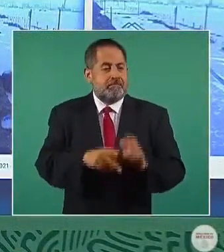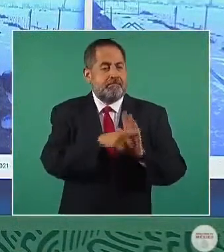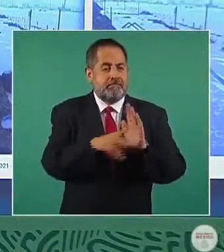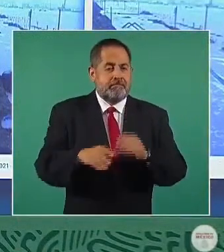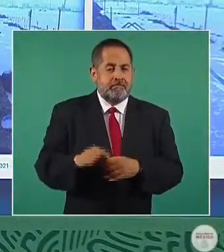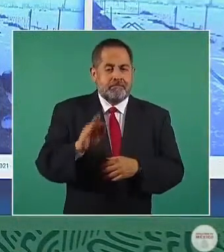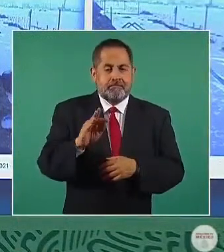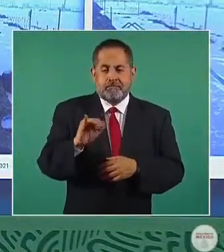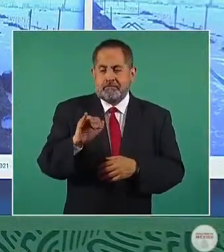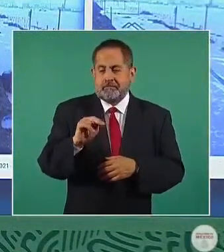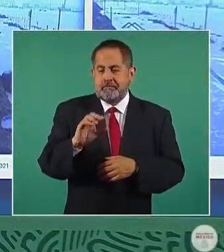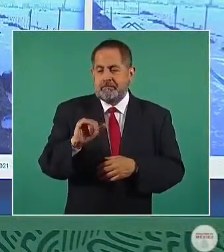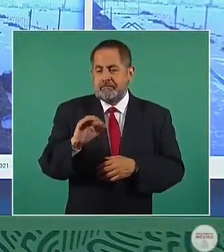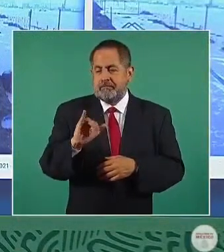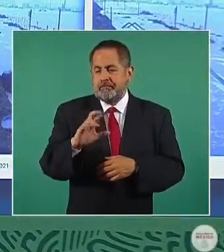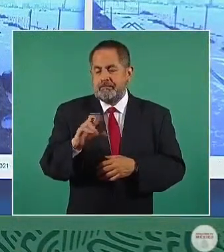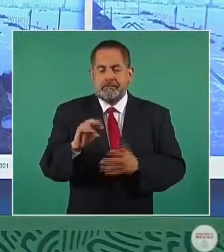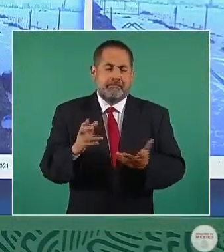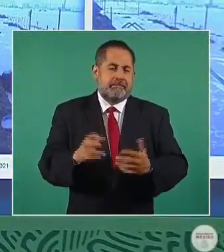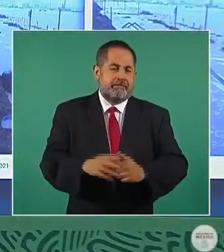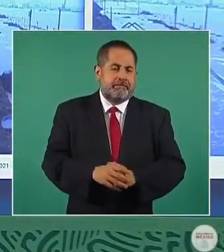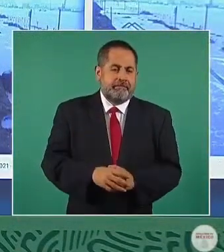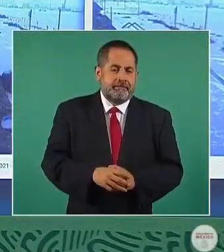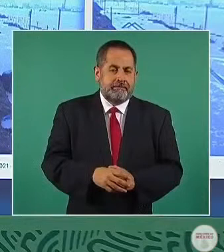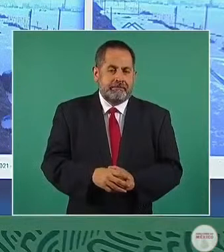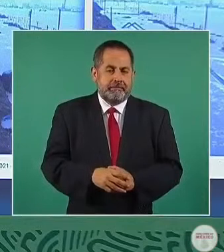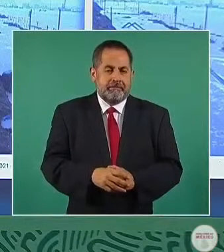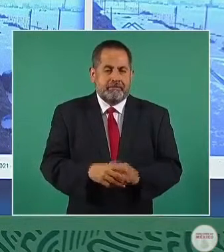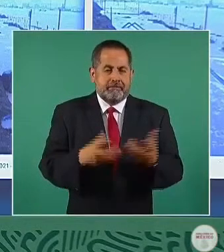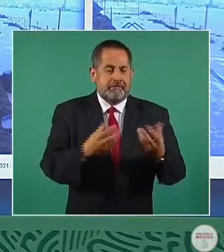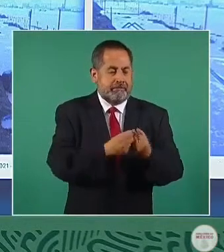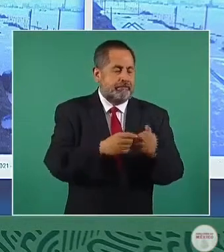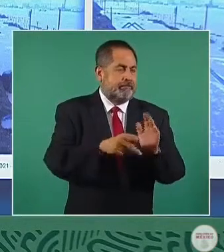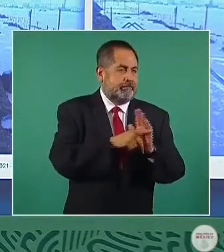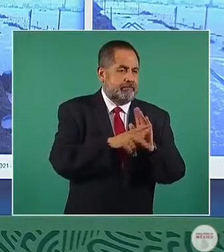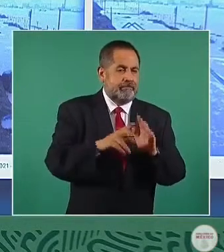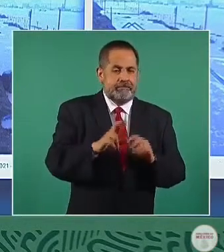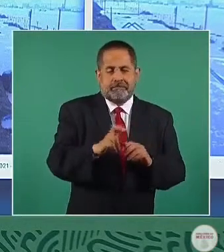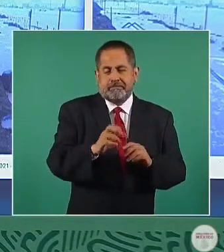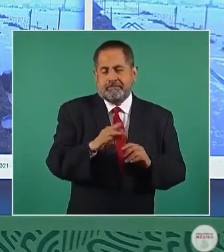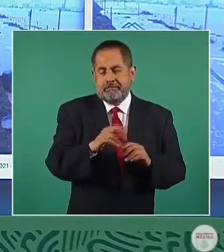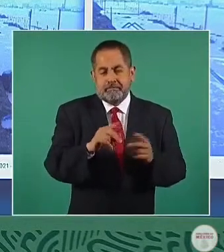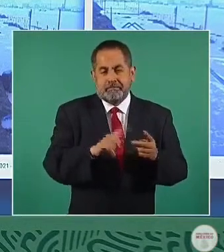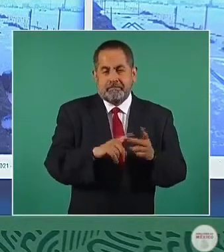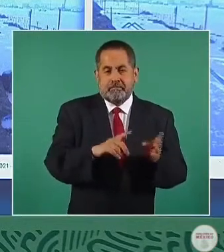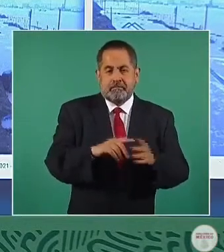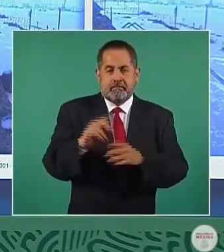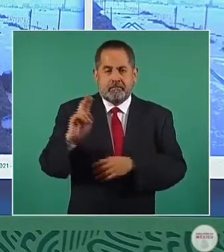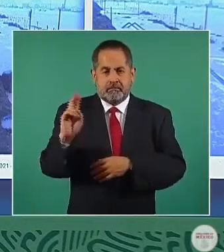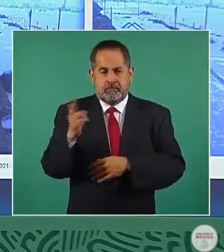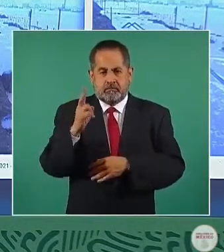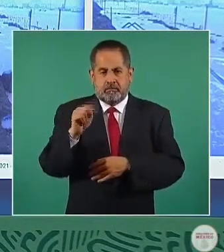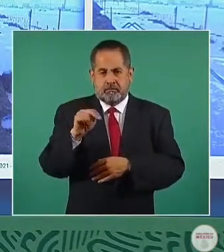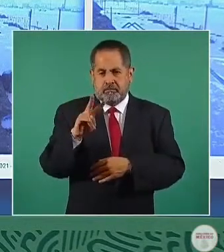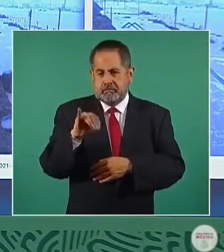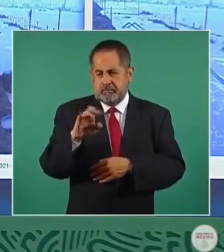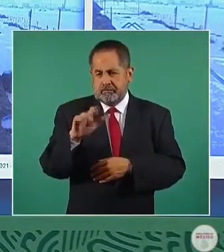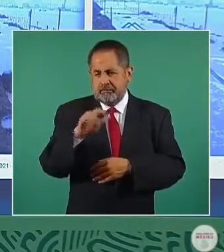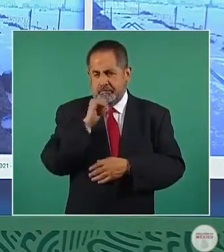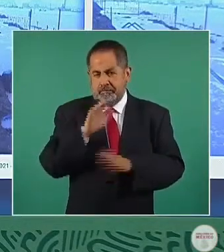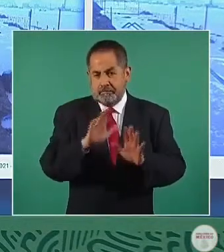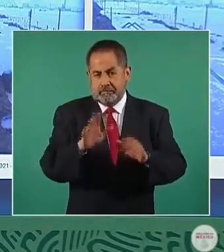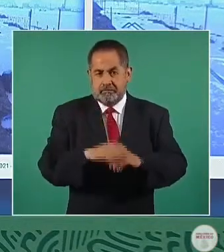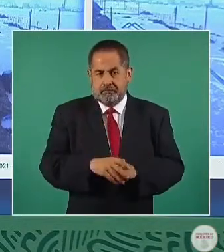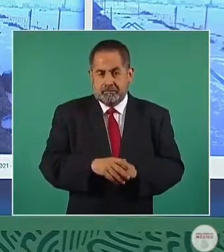Financiero, Economista, Reforma, Universal no,